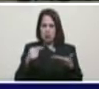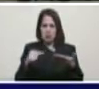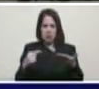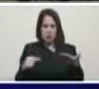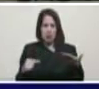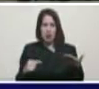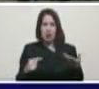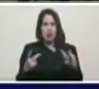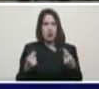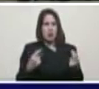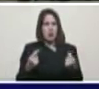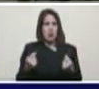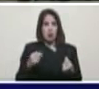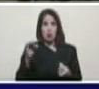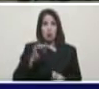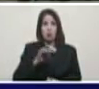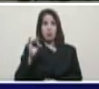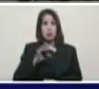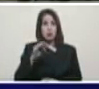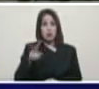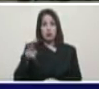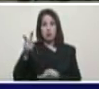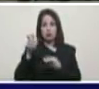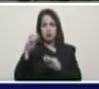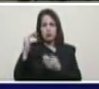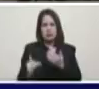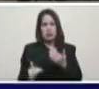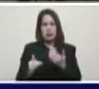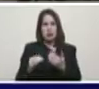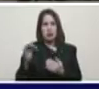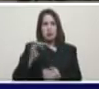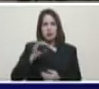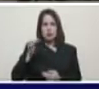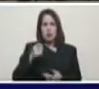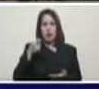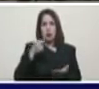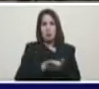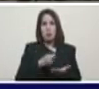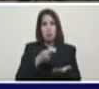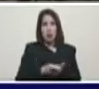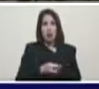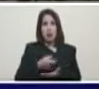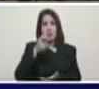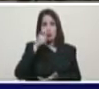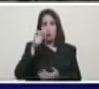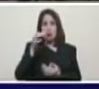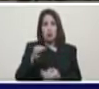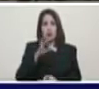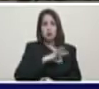nos quitan un porcentaje del sueldo para la seguridad social de la